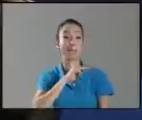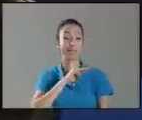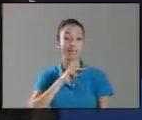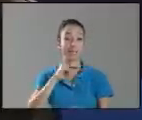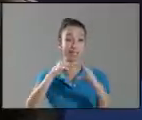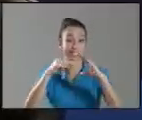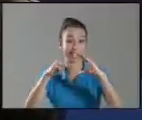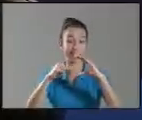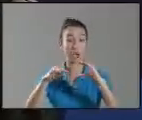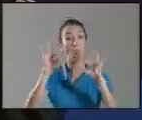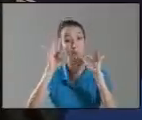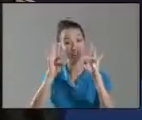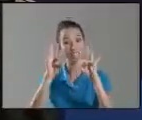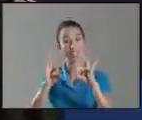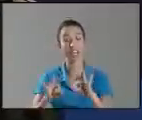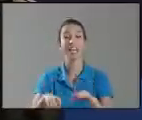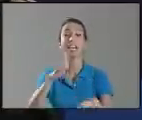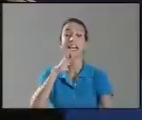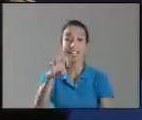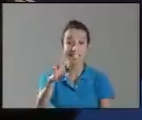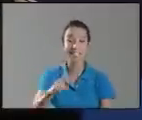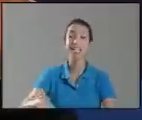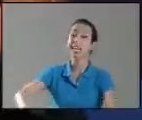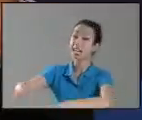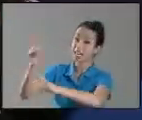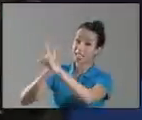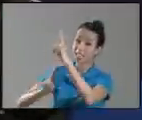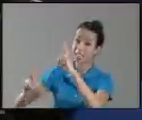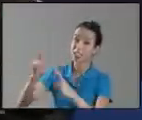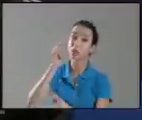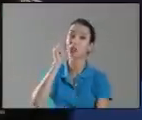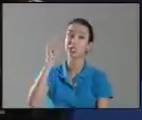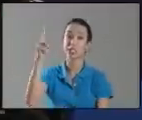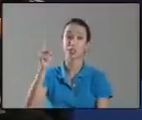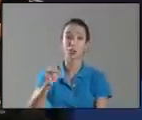Jesucristo, el punto central de ese mensaje